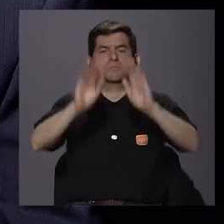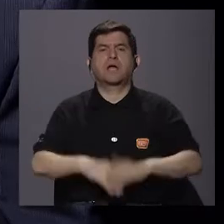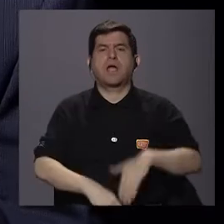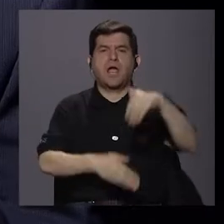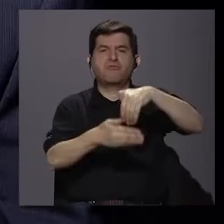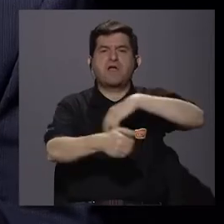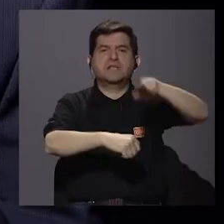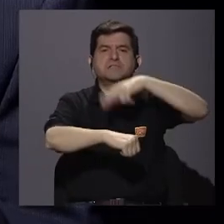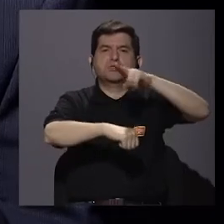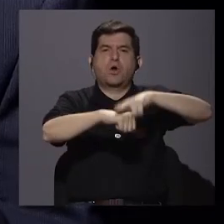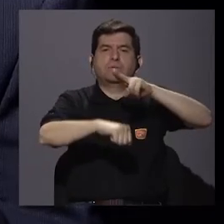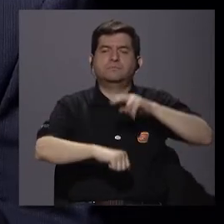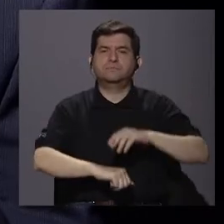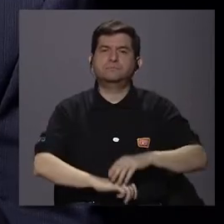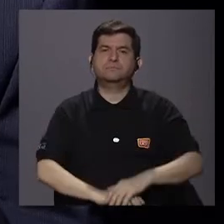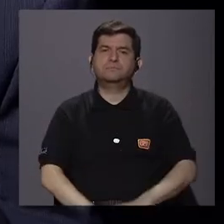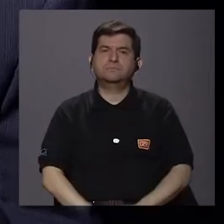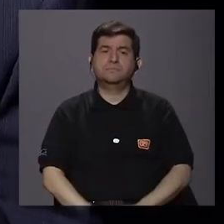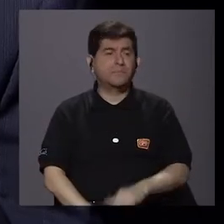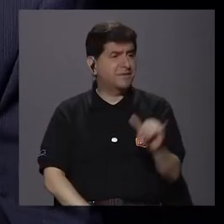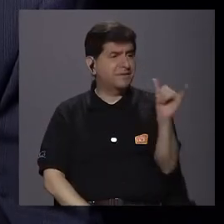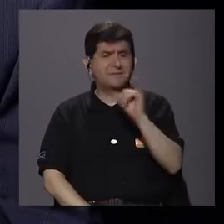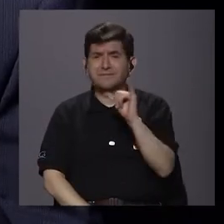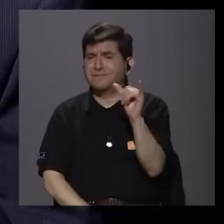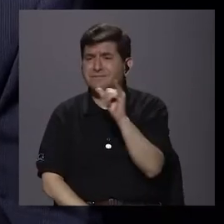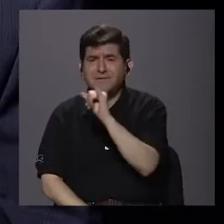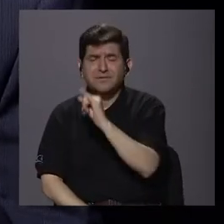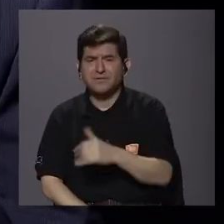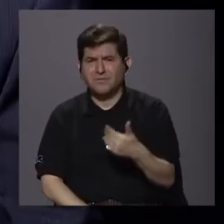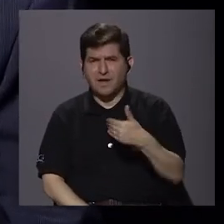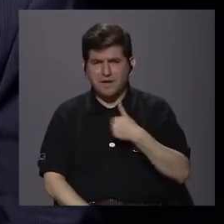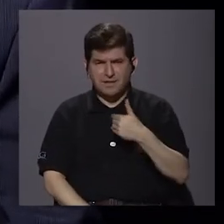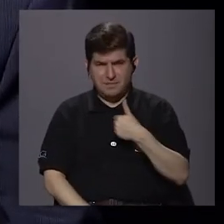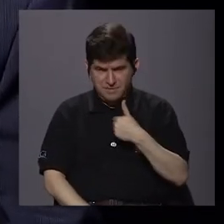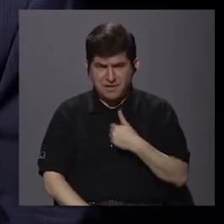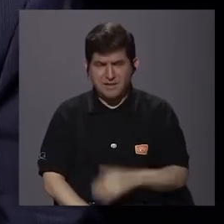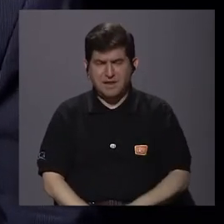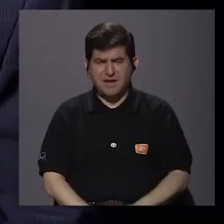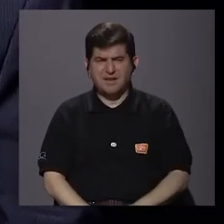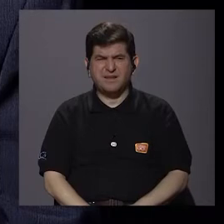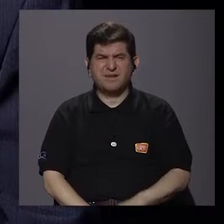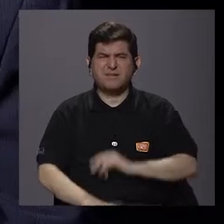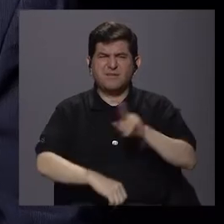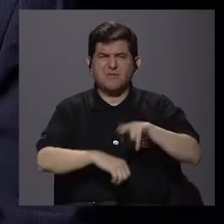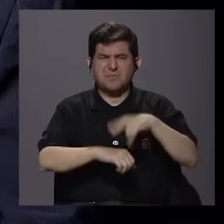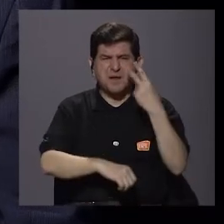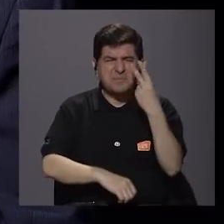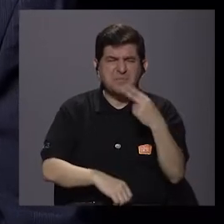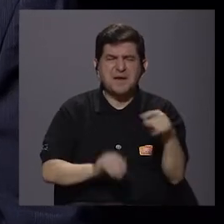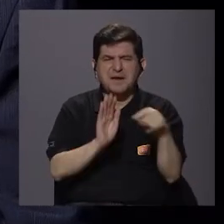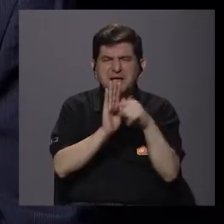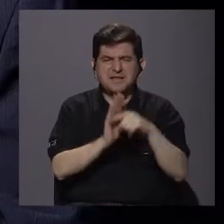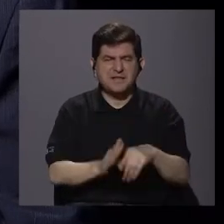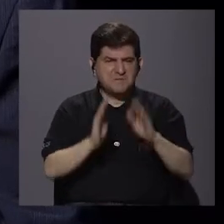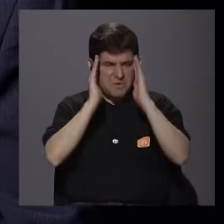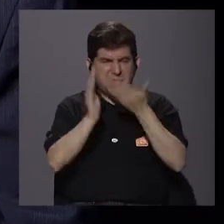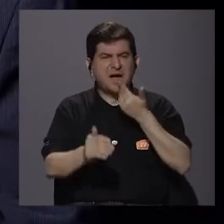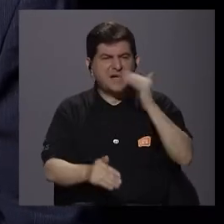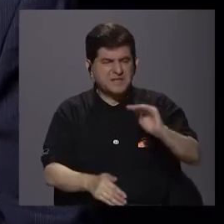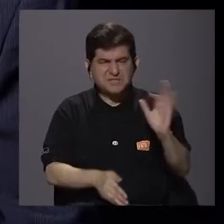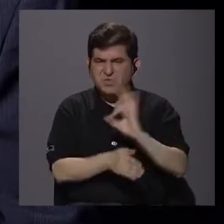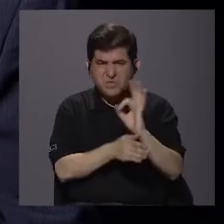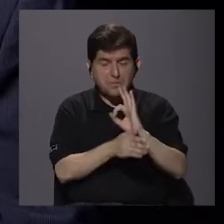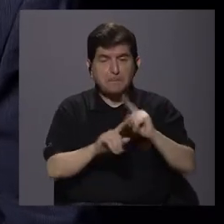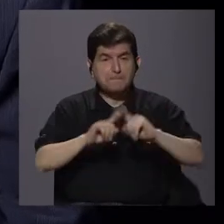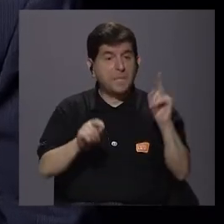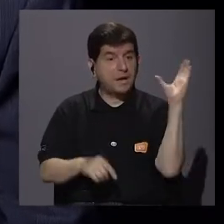registro y así entendemos a ver lo negativo donde nos atienden mal donde no funcionan las